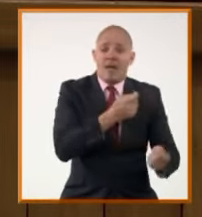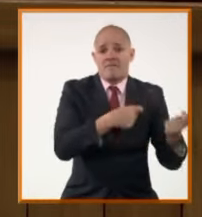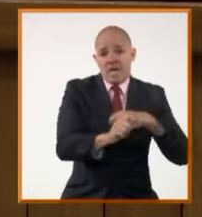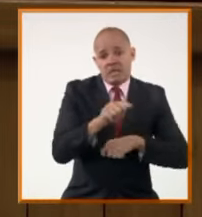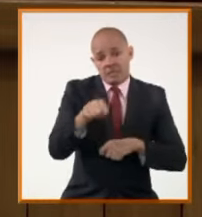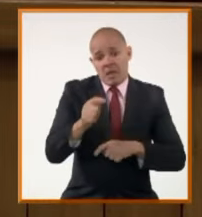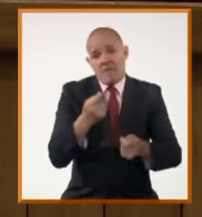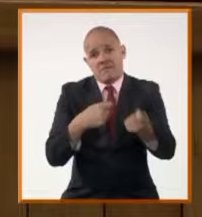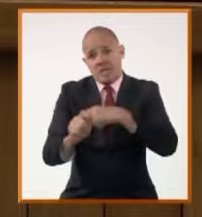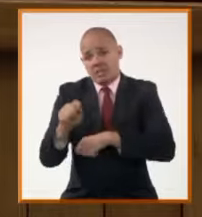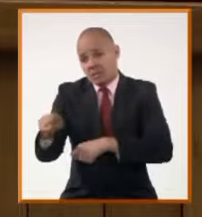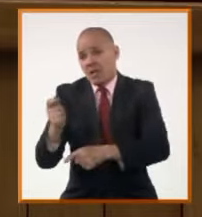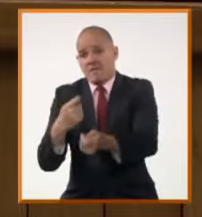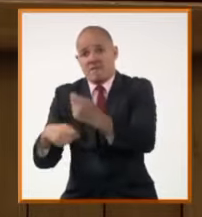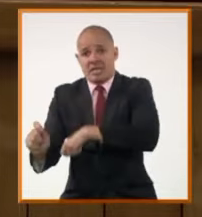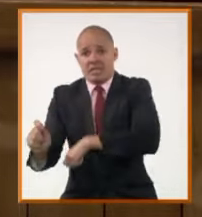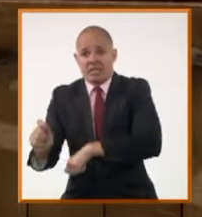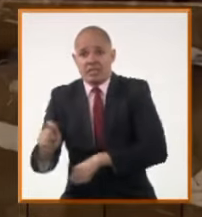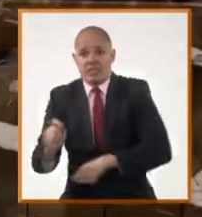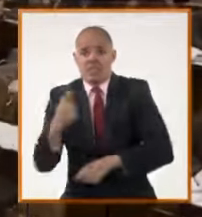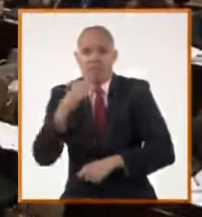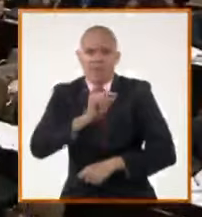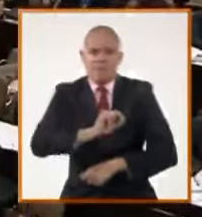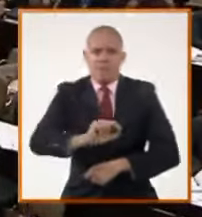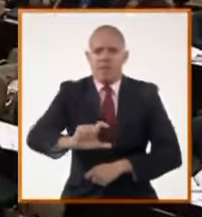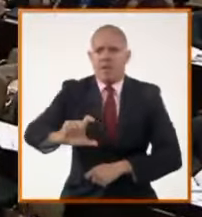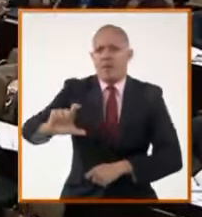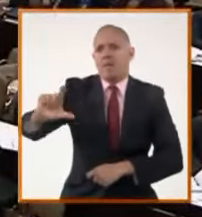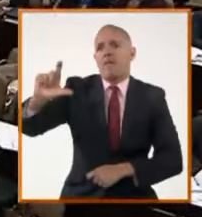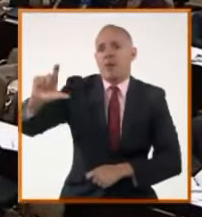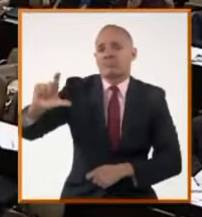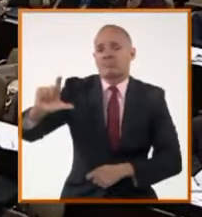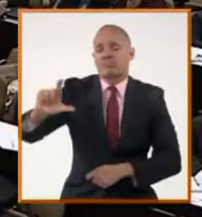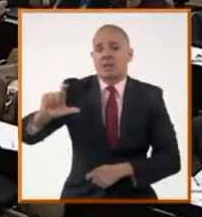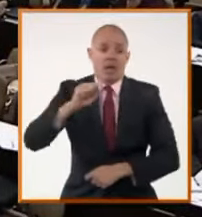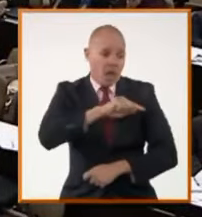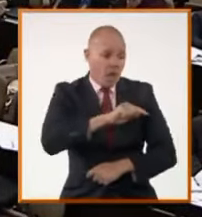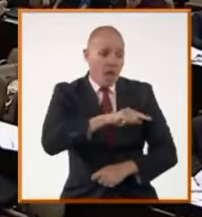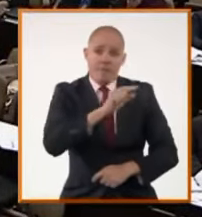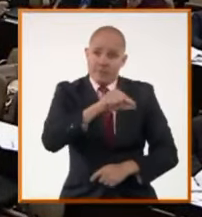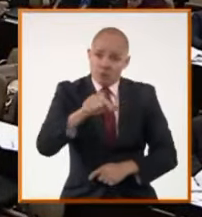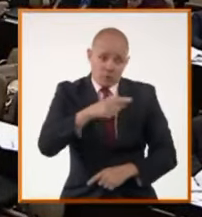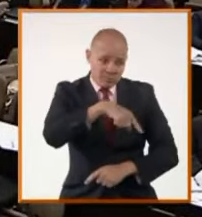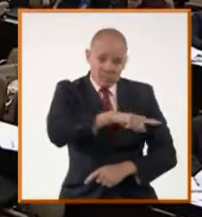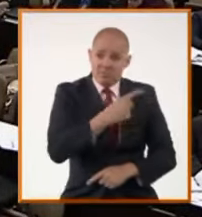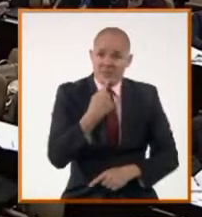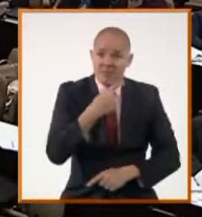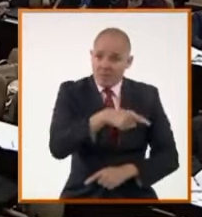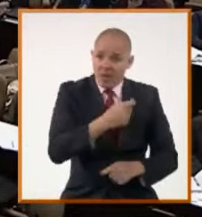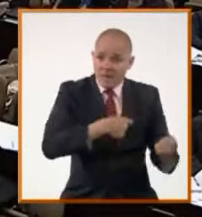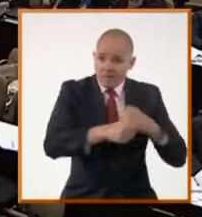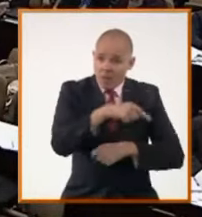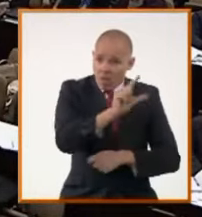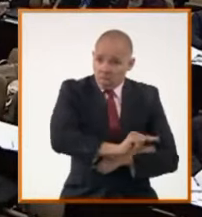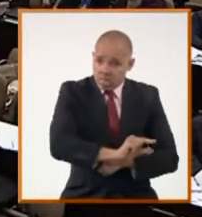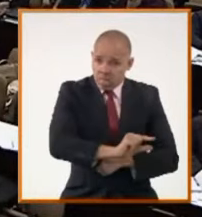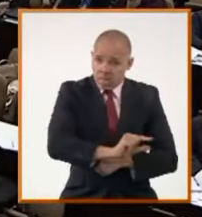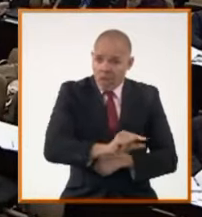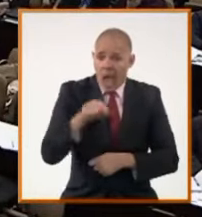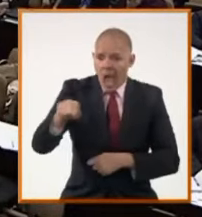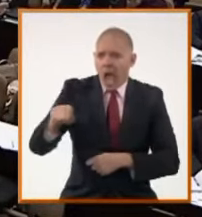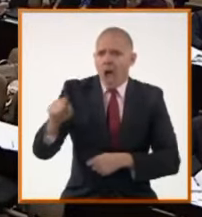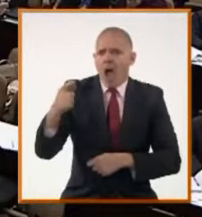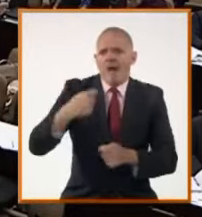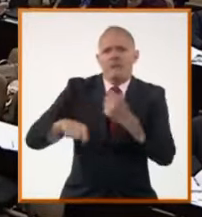intermediarios que van encareciendo y en muchos casos ganan más que el que produce. Entonces hay dos grandes afectados, el